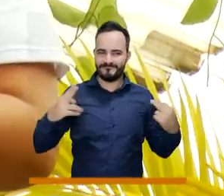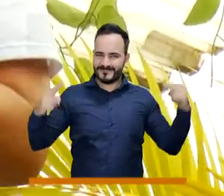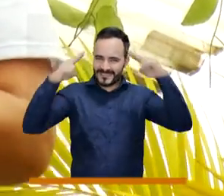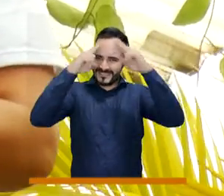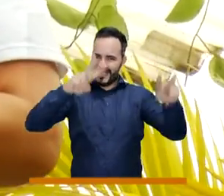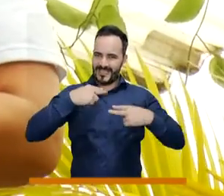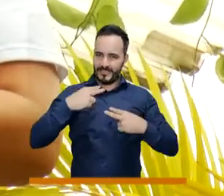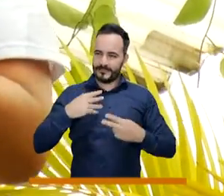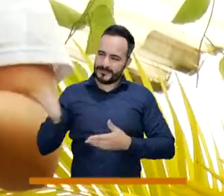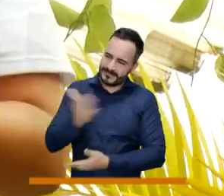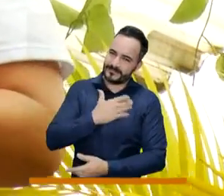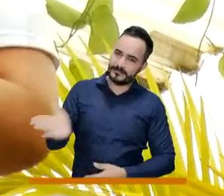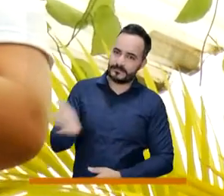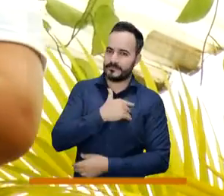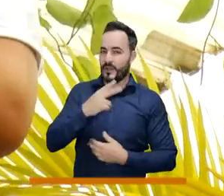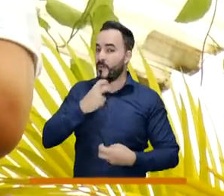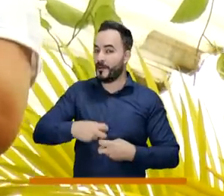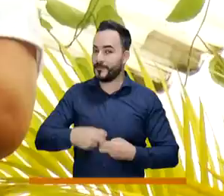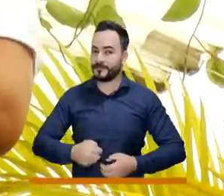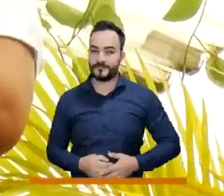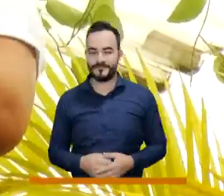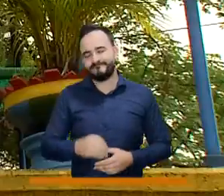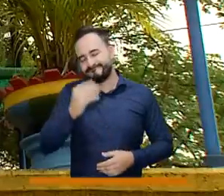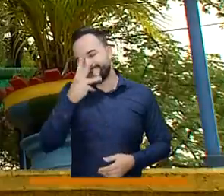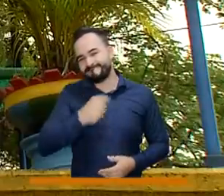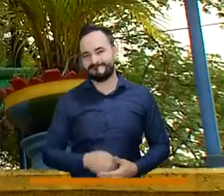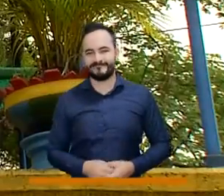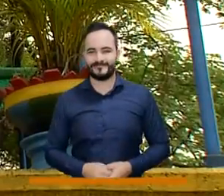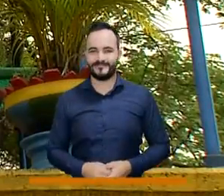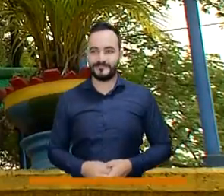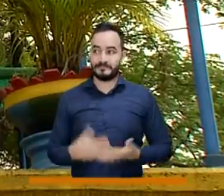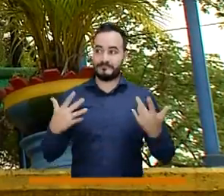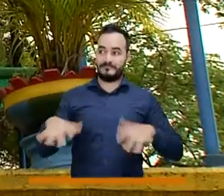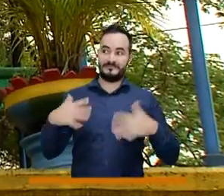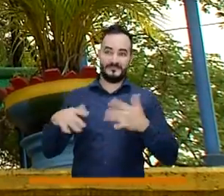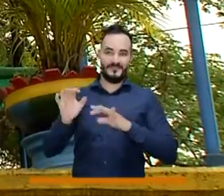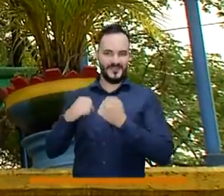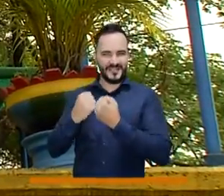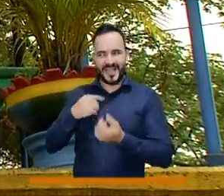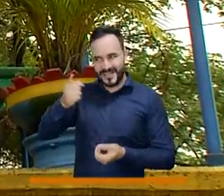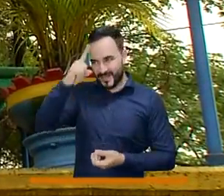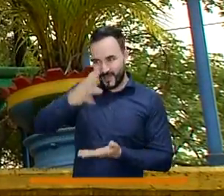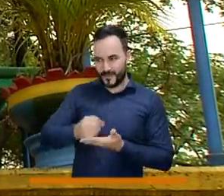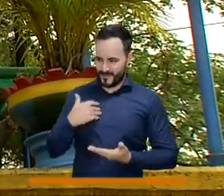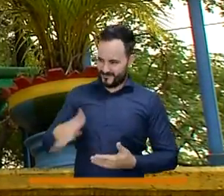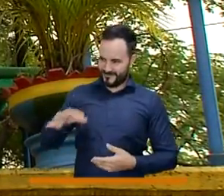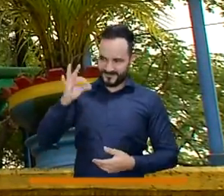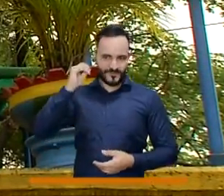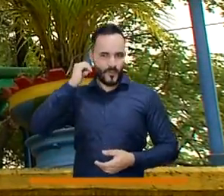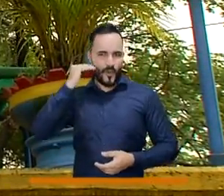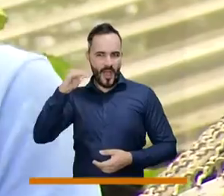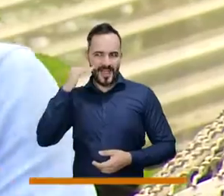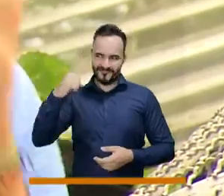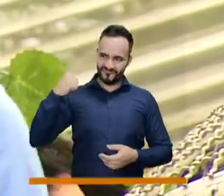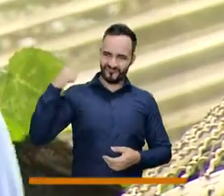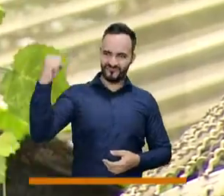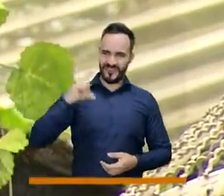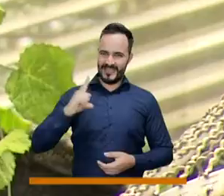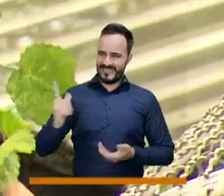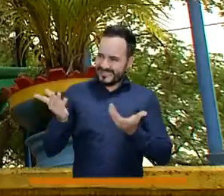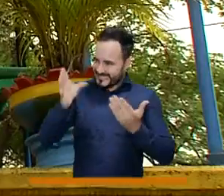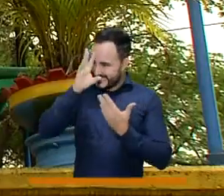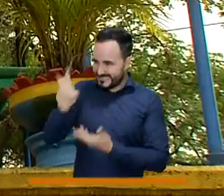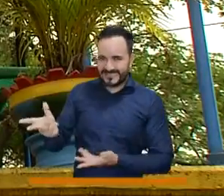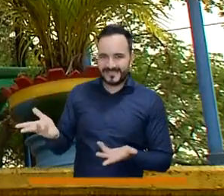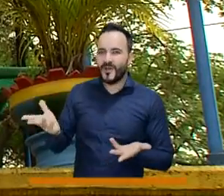medio ambiente, y rescatarlas a todas ellas. Entonces es muy bonito. Bueno, concejal, ¿cómo le parece este liderazgo además femenino? Admiración